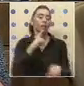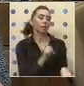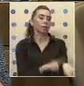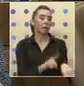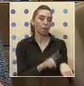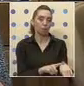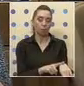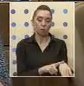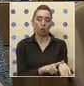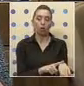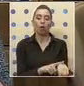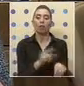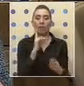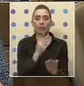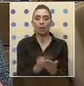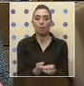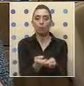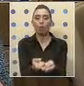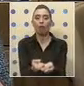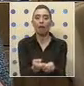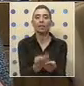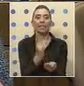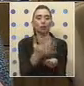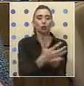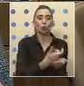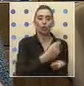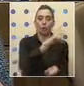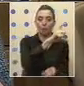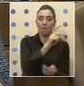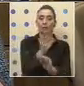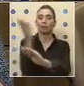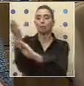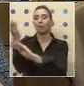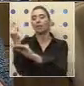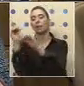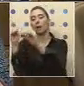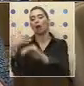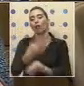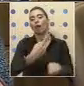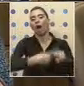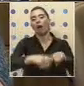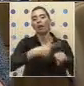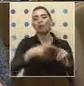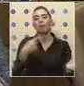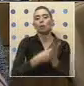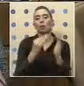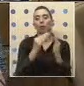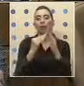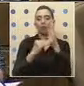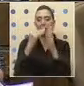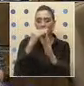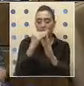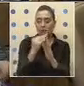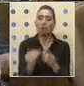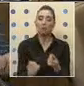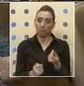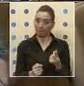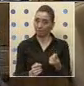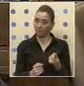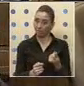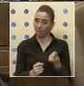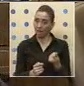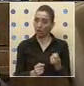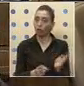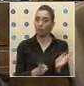acreditar un mayor ingreso a las familias para poder optar al crédito hipotecario. Se aumentará el valor